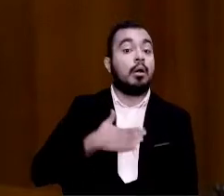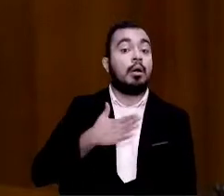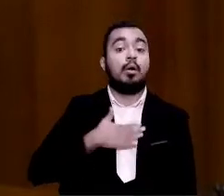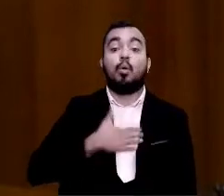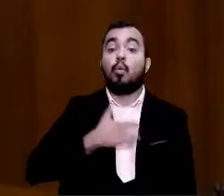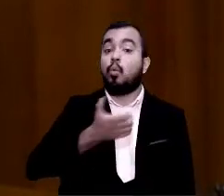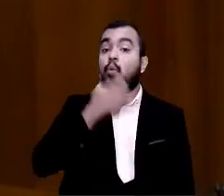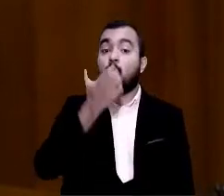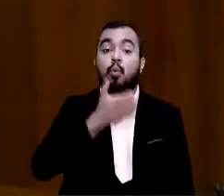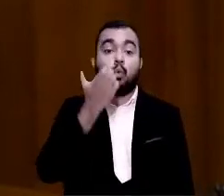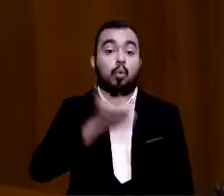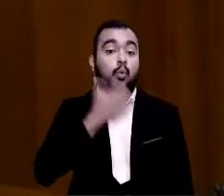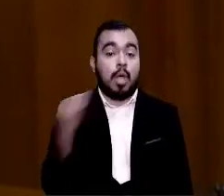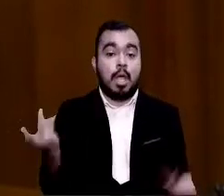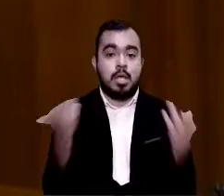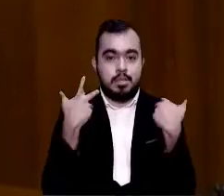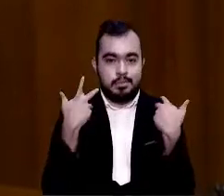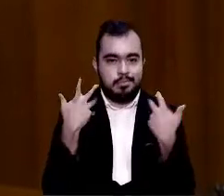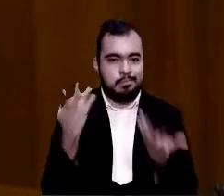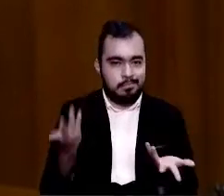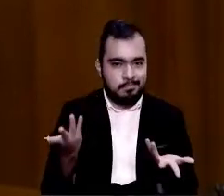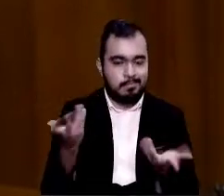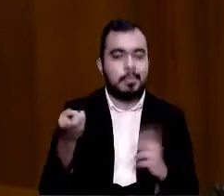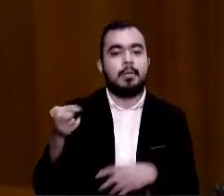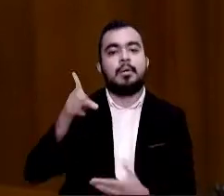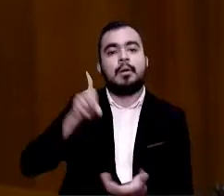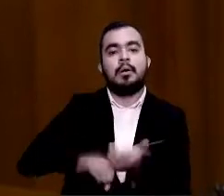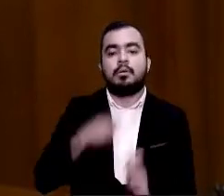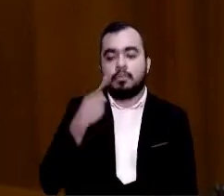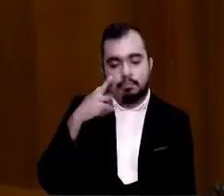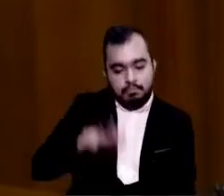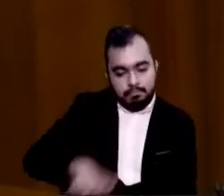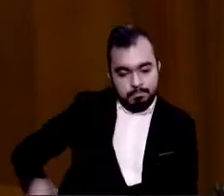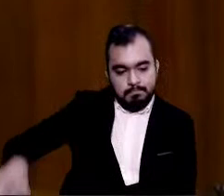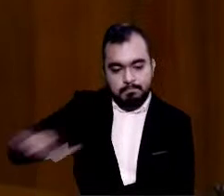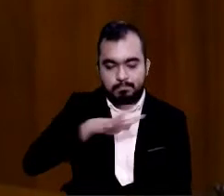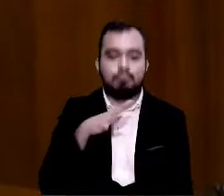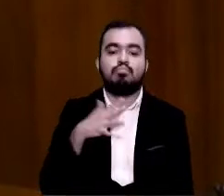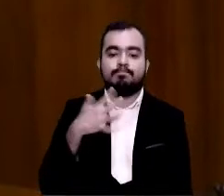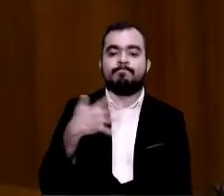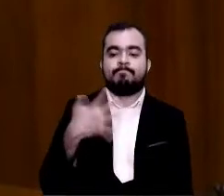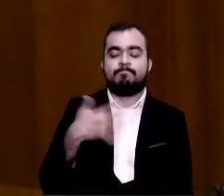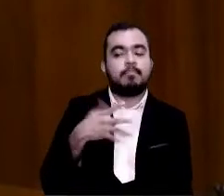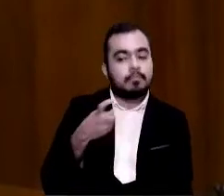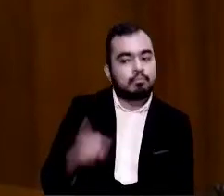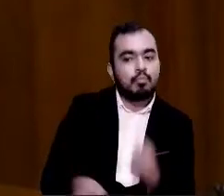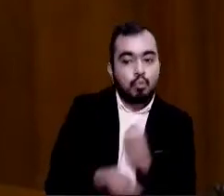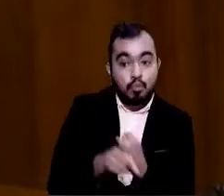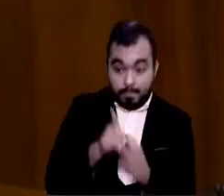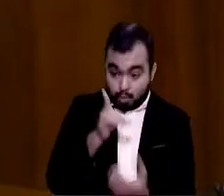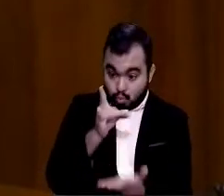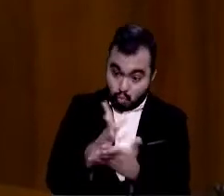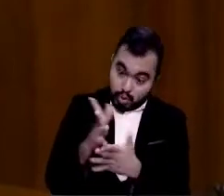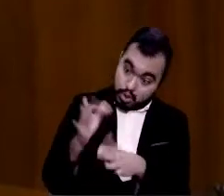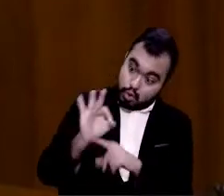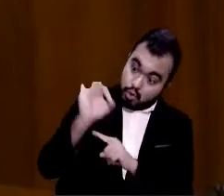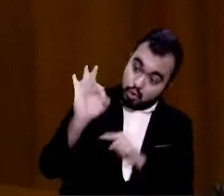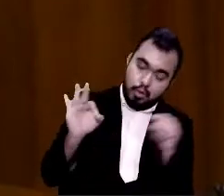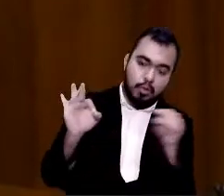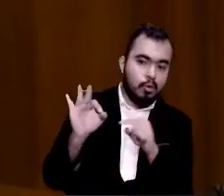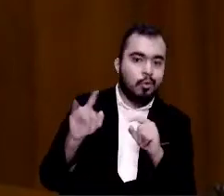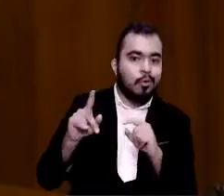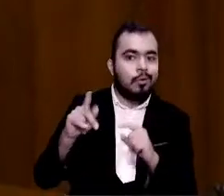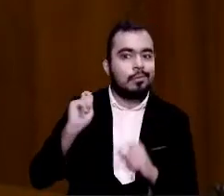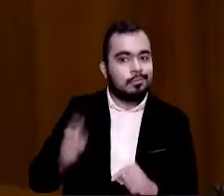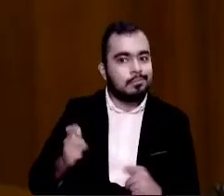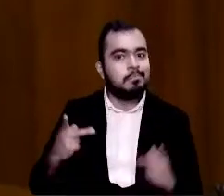son imperativos para ver este problema en su justa dimensión, porque no estamos hablando solo de números, estamos hablando de